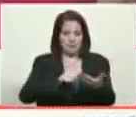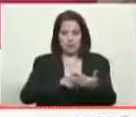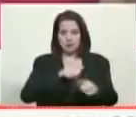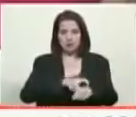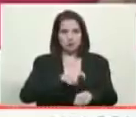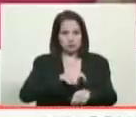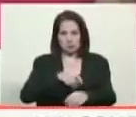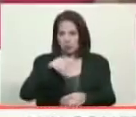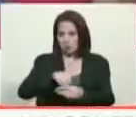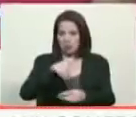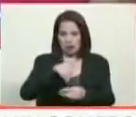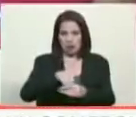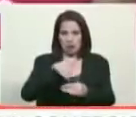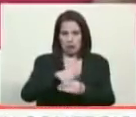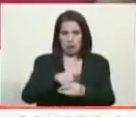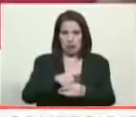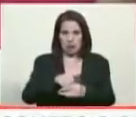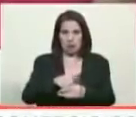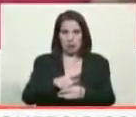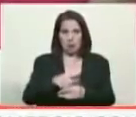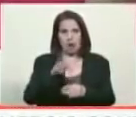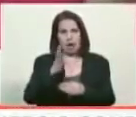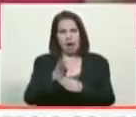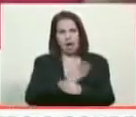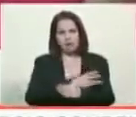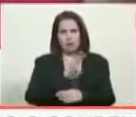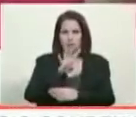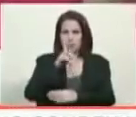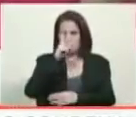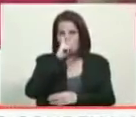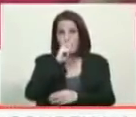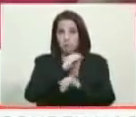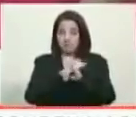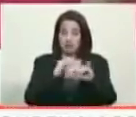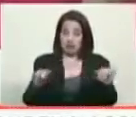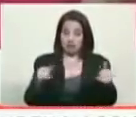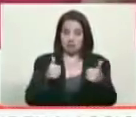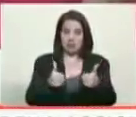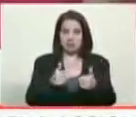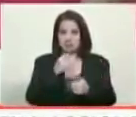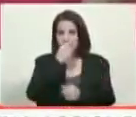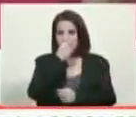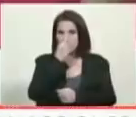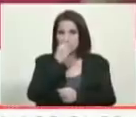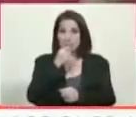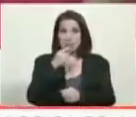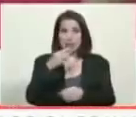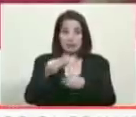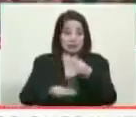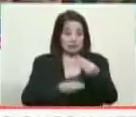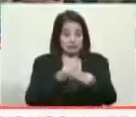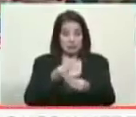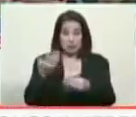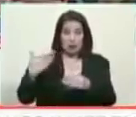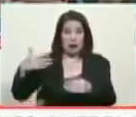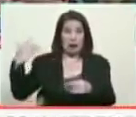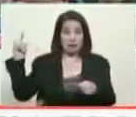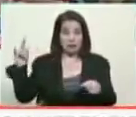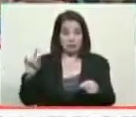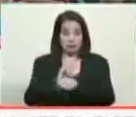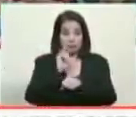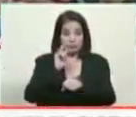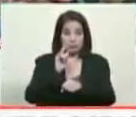Lo eligieron porque faltó ante los 4 años y terminó el periodo. Eso ocurrió con la desaparición física de